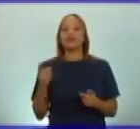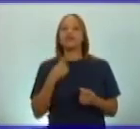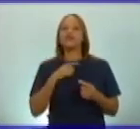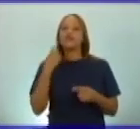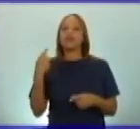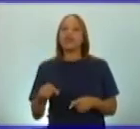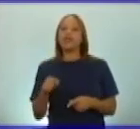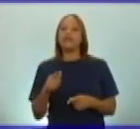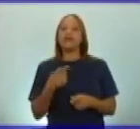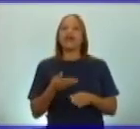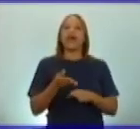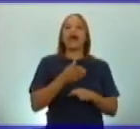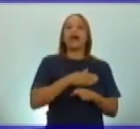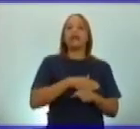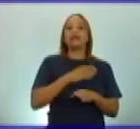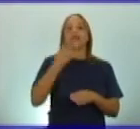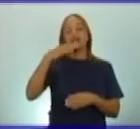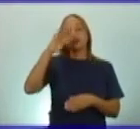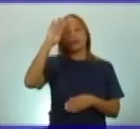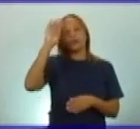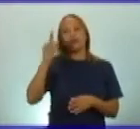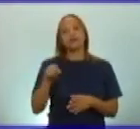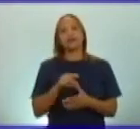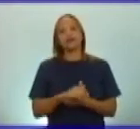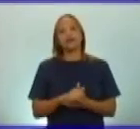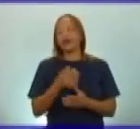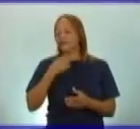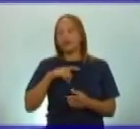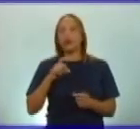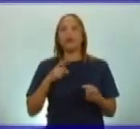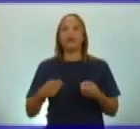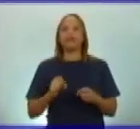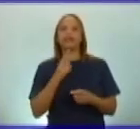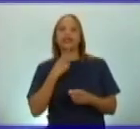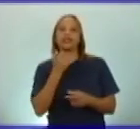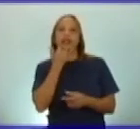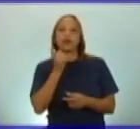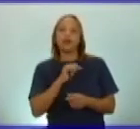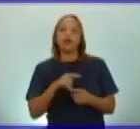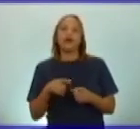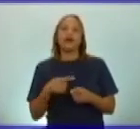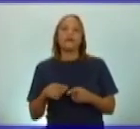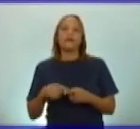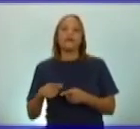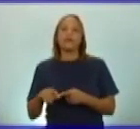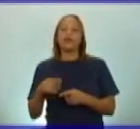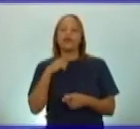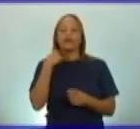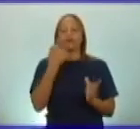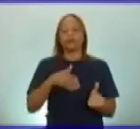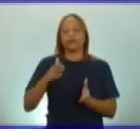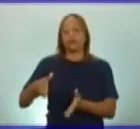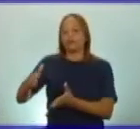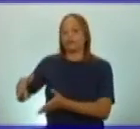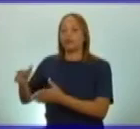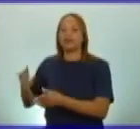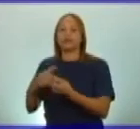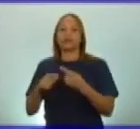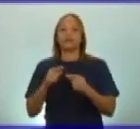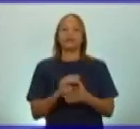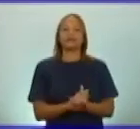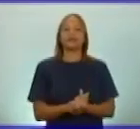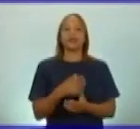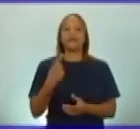régimen anticomunista que trajo como resultados nefastos para el país miles y miles de muertos. Aplicación sobre todo de campos